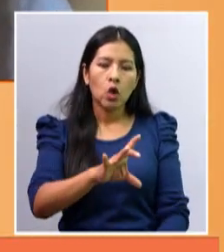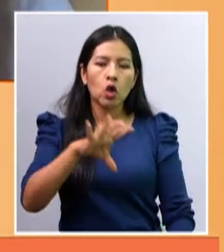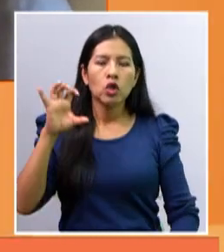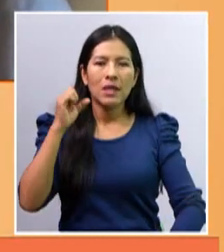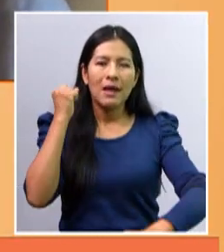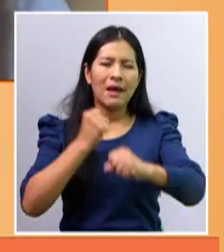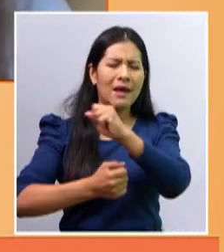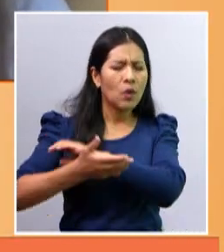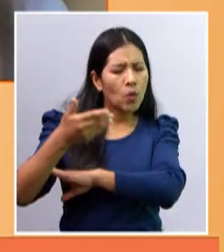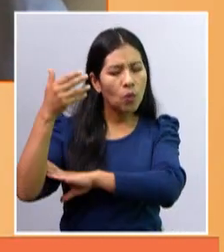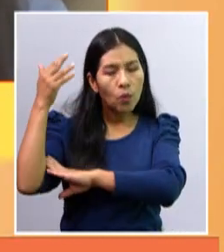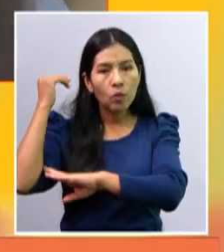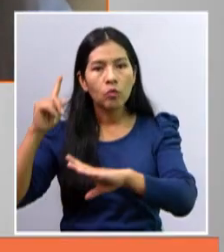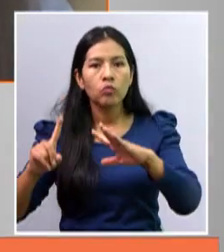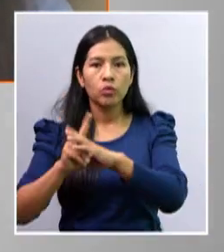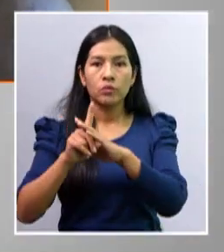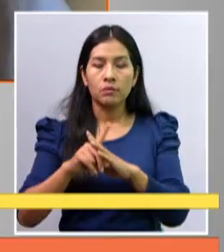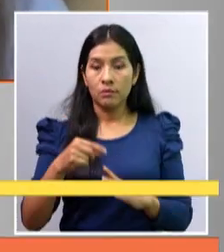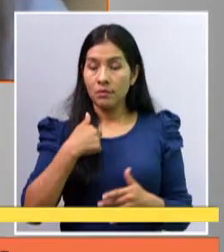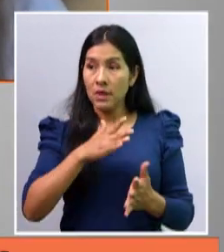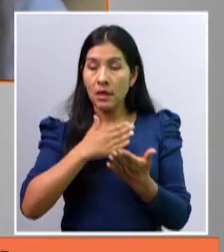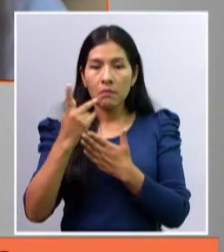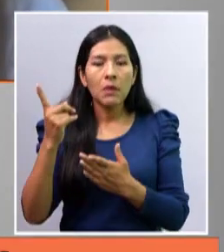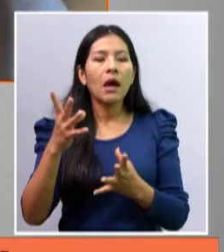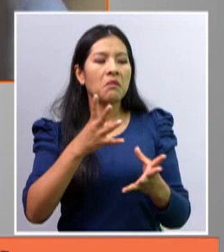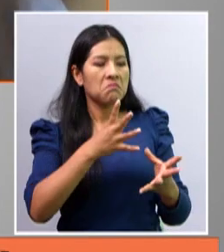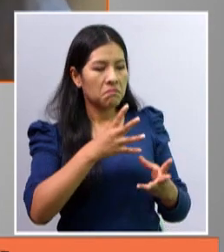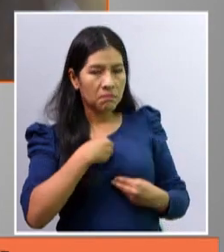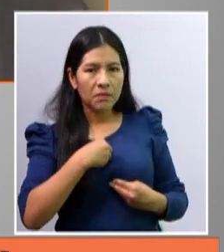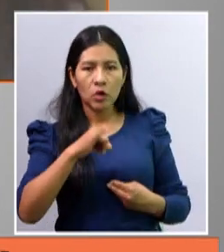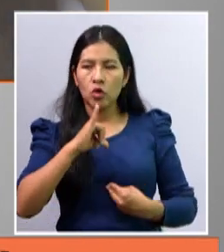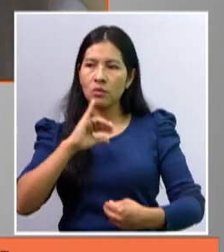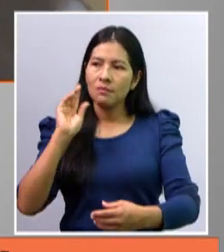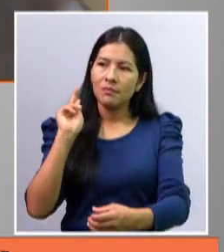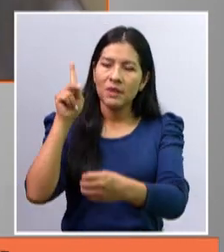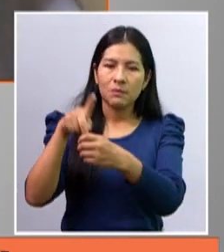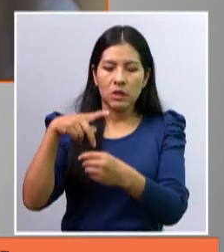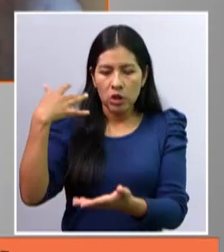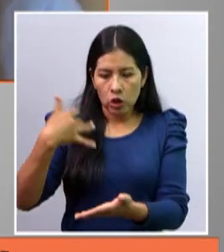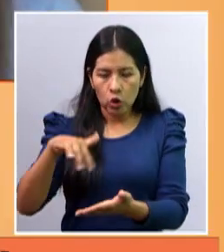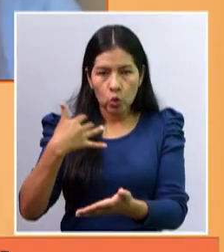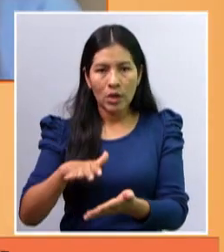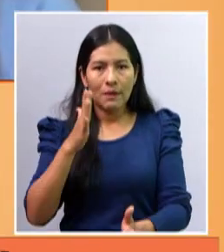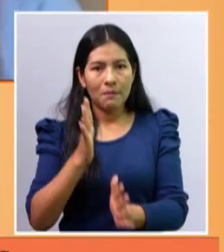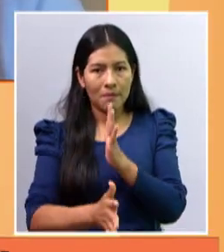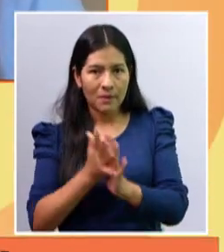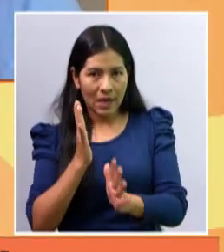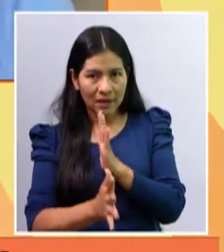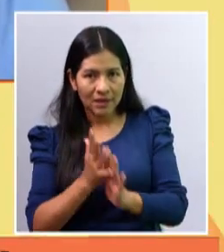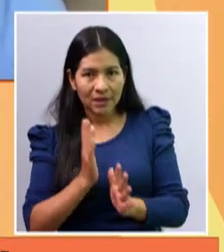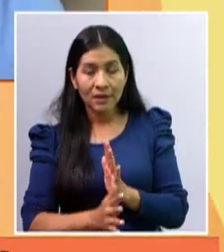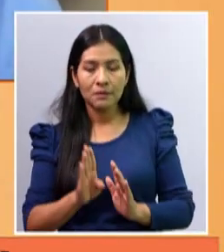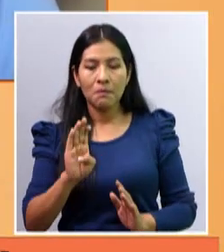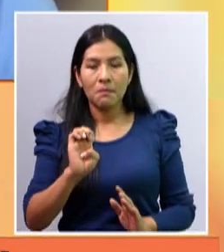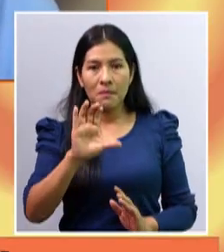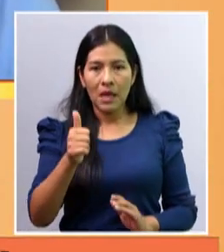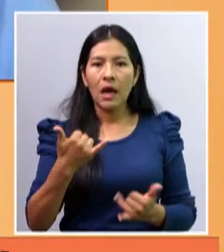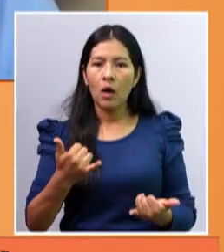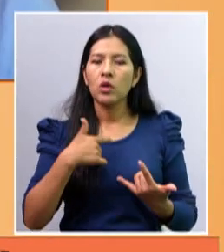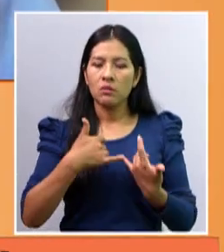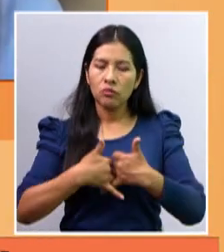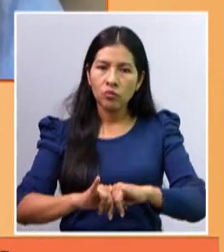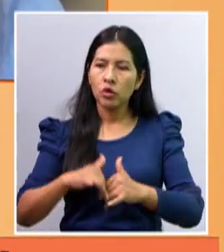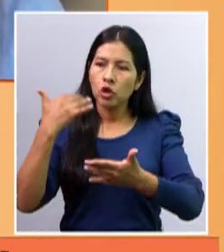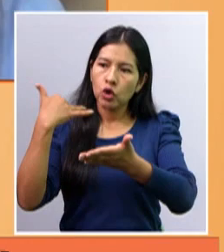que pues me acogió como alumna con una con una beca de estudio así que pues ahora soy estudiante